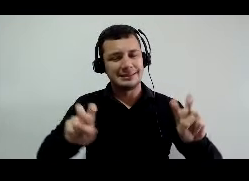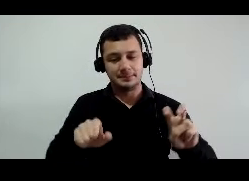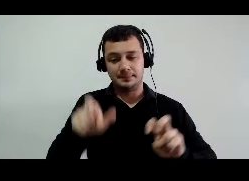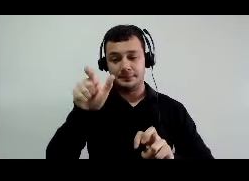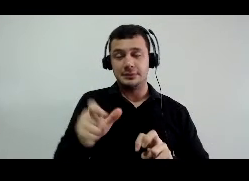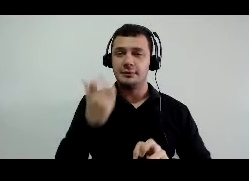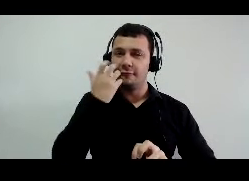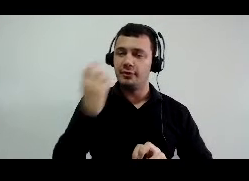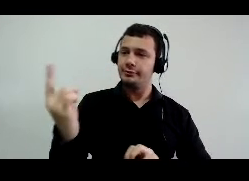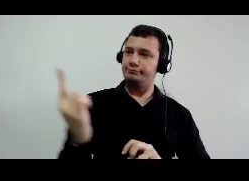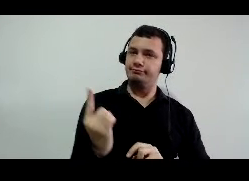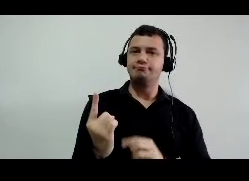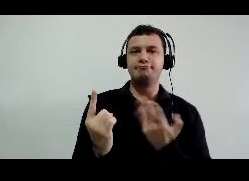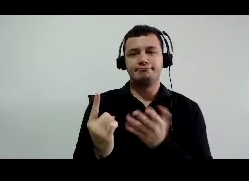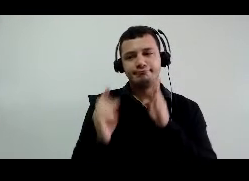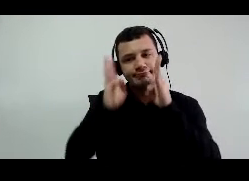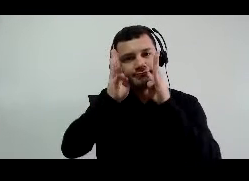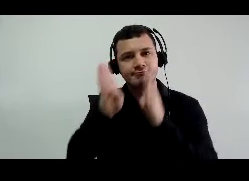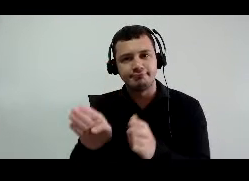siempre